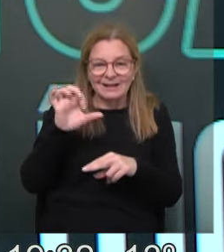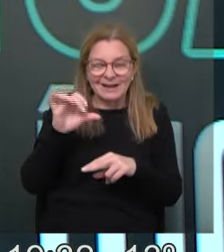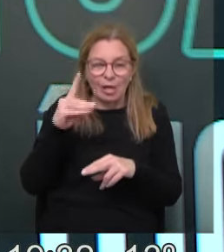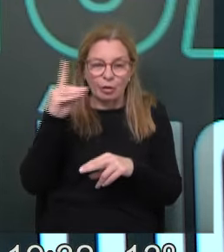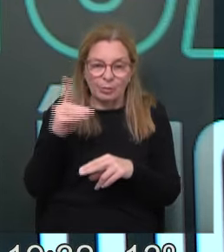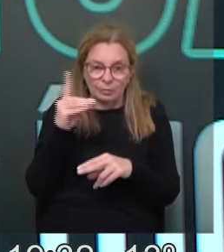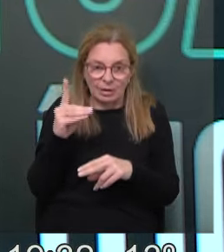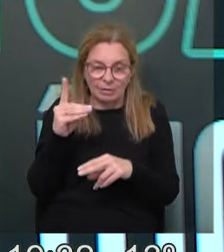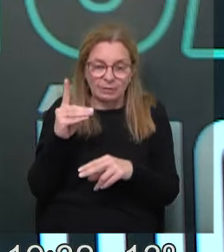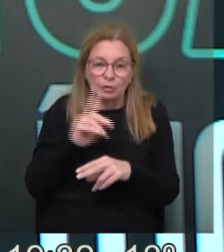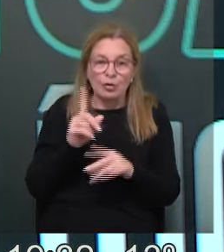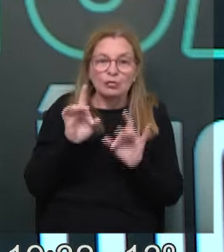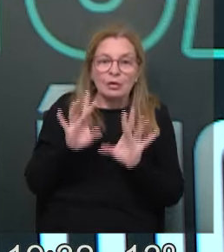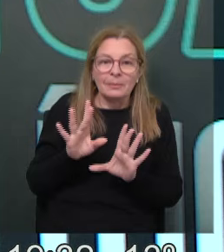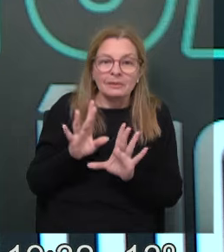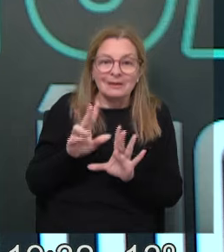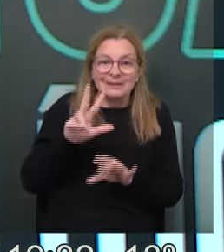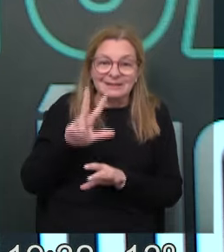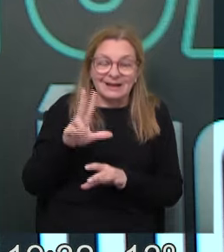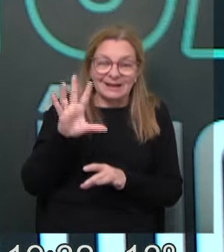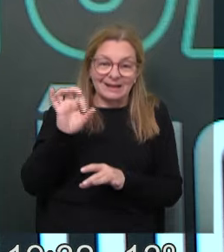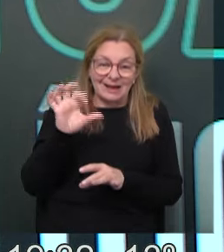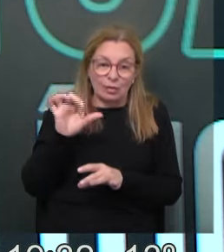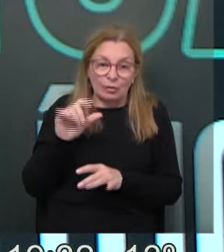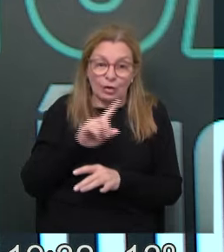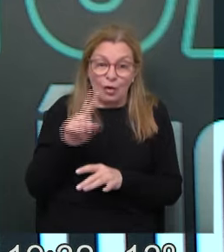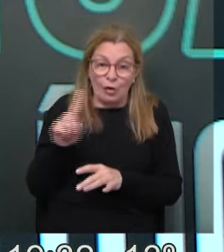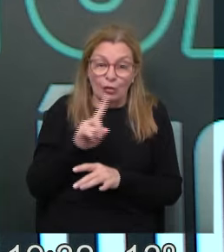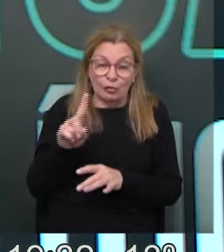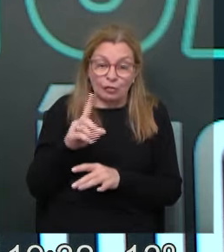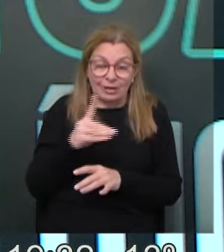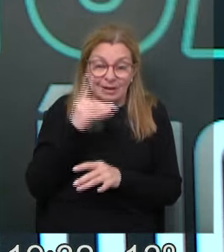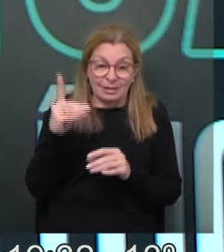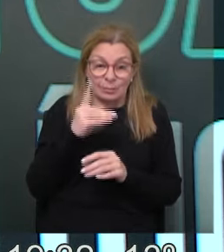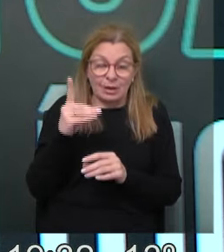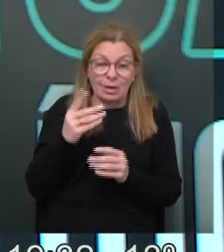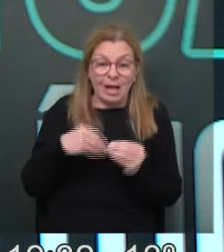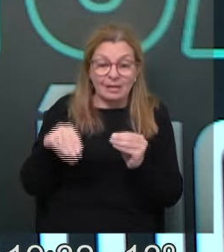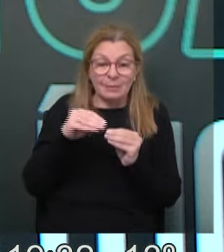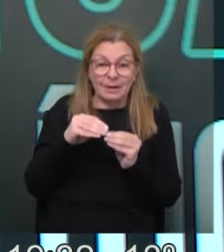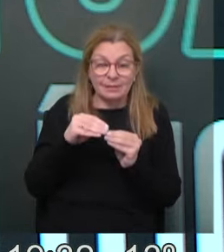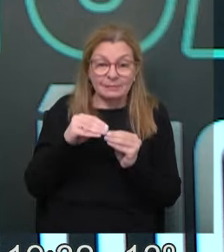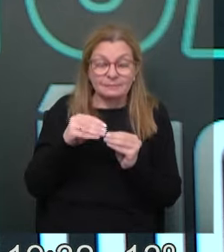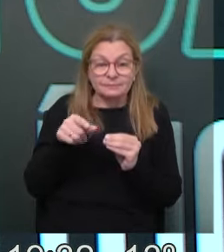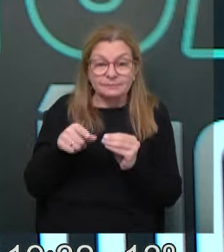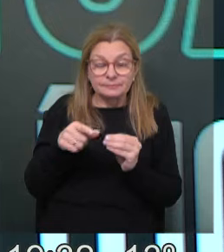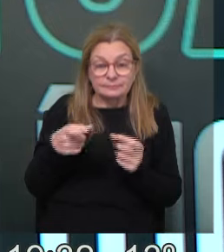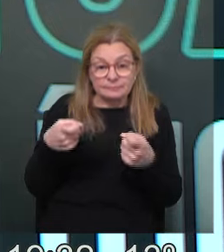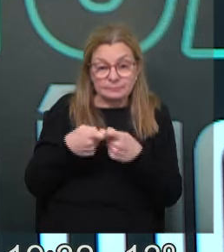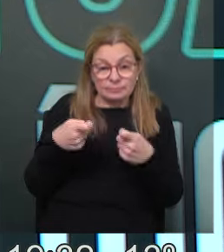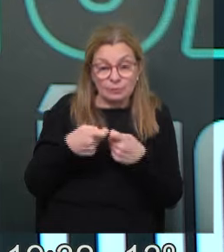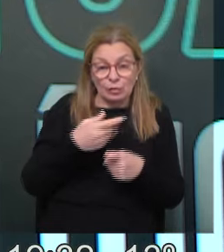diputados bueno no solamente tuvo tres senadores y 11 bancas en diputados sino que además al ser parte de la coalición de